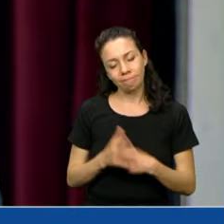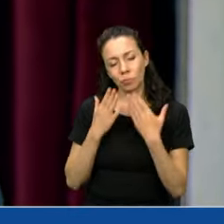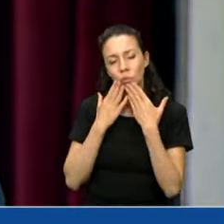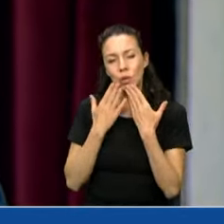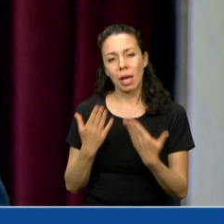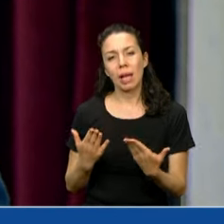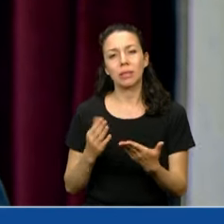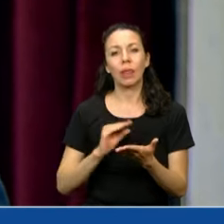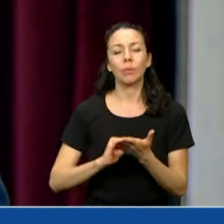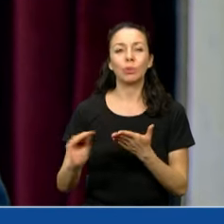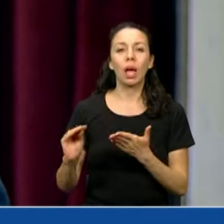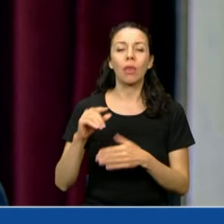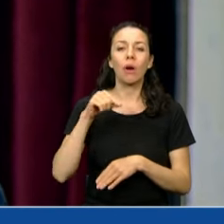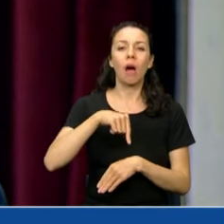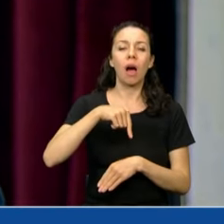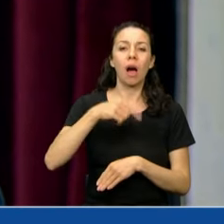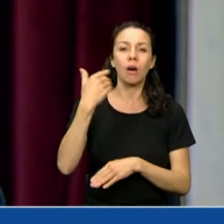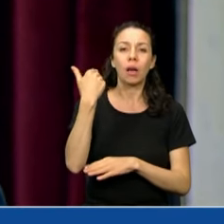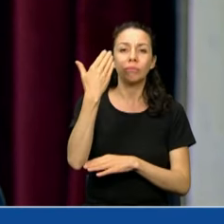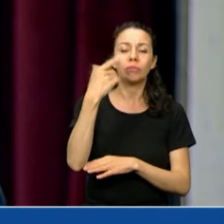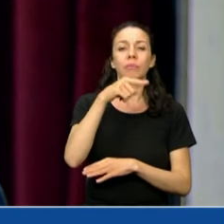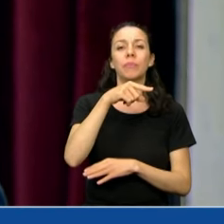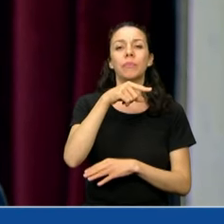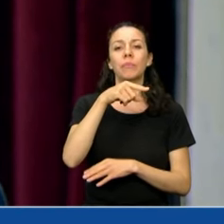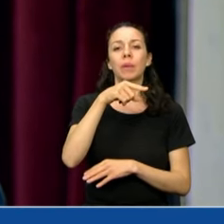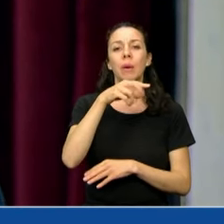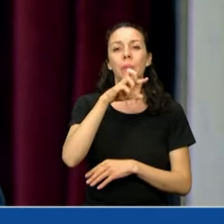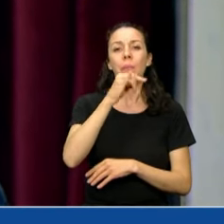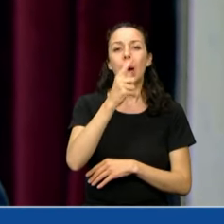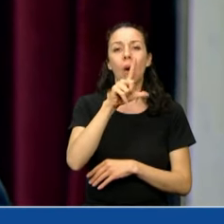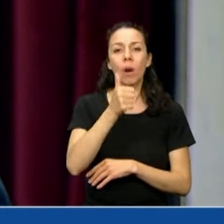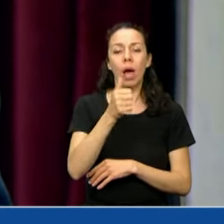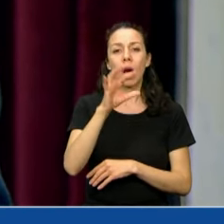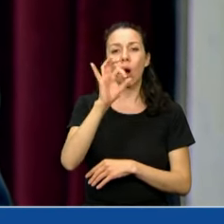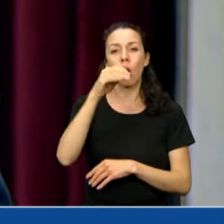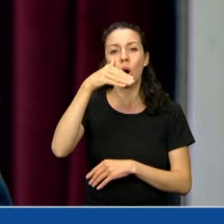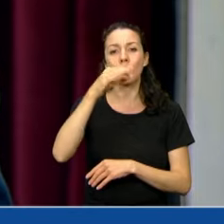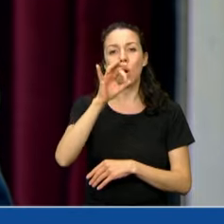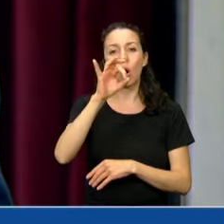señor diputado tiene la palabra la diputada Paula ooedo